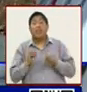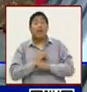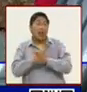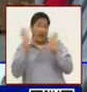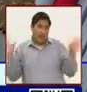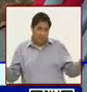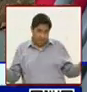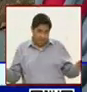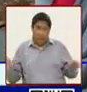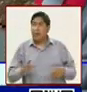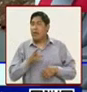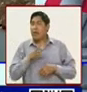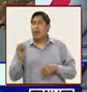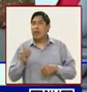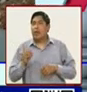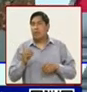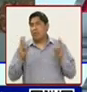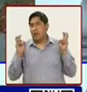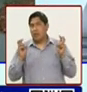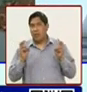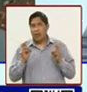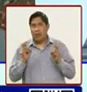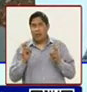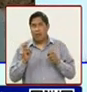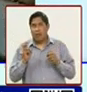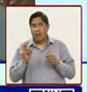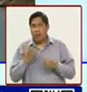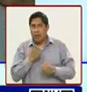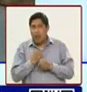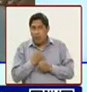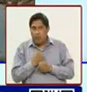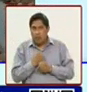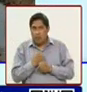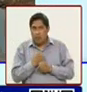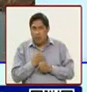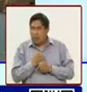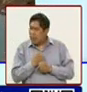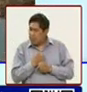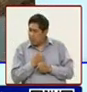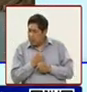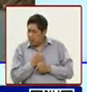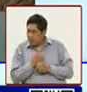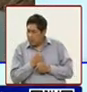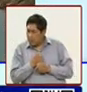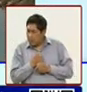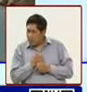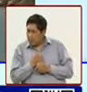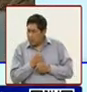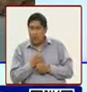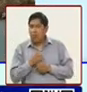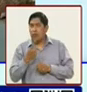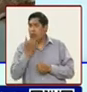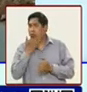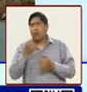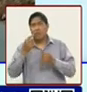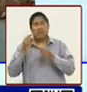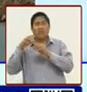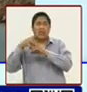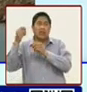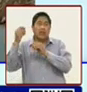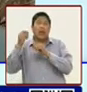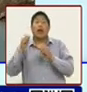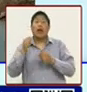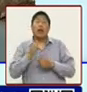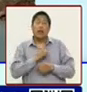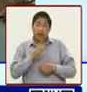hay daños materiales, pérdidas de herramientas de trabajo. Eso es lo único que ha podido pasar, hermano.